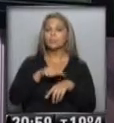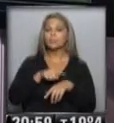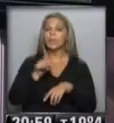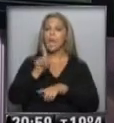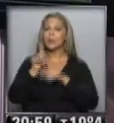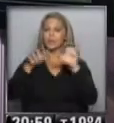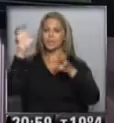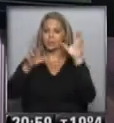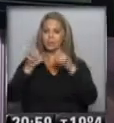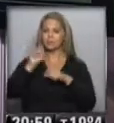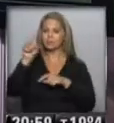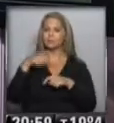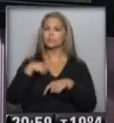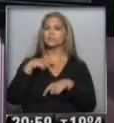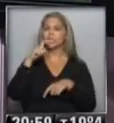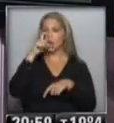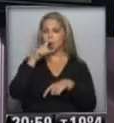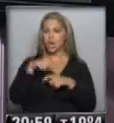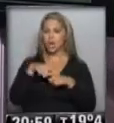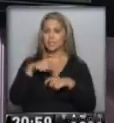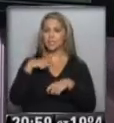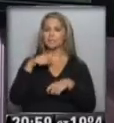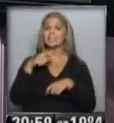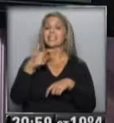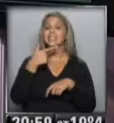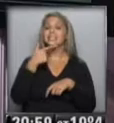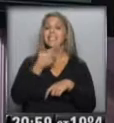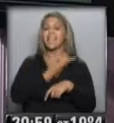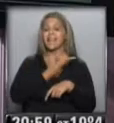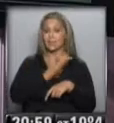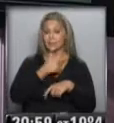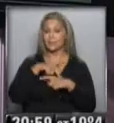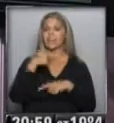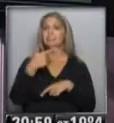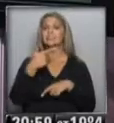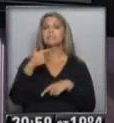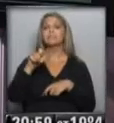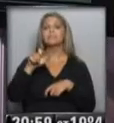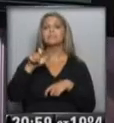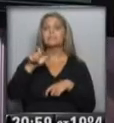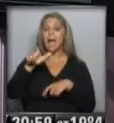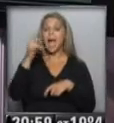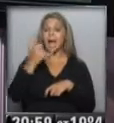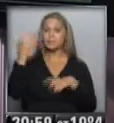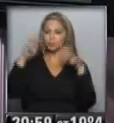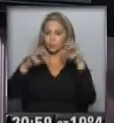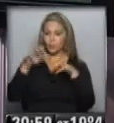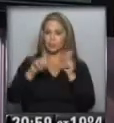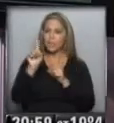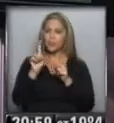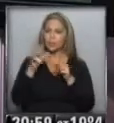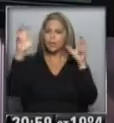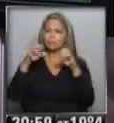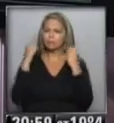algunas tormentas en Corrientes. Hay un aviso de alerta para el norte de Santa Fe, Corrientes y este de Chaco, porque allí se van a registrar tormentas, algunas de